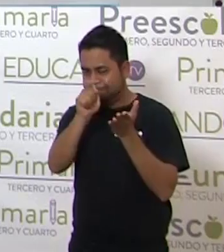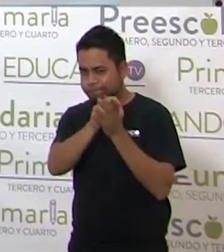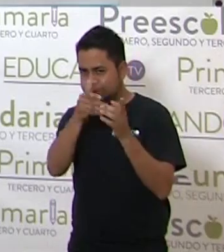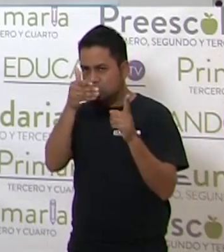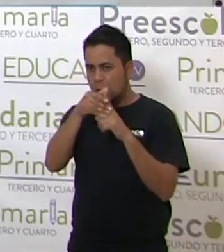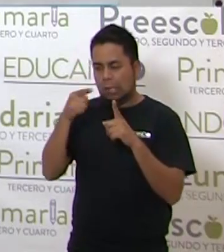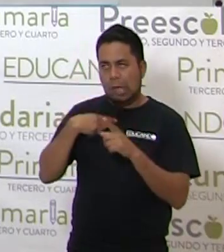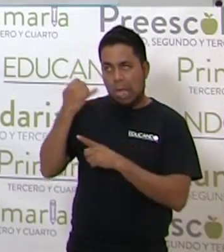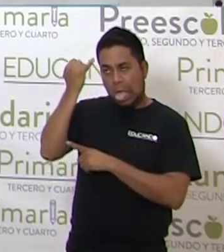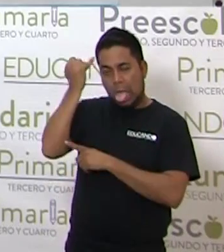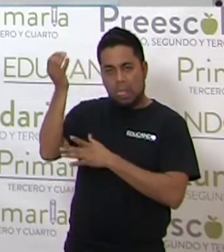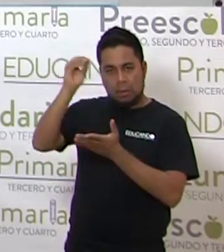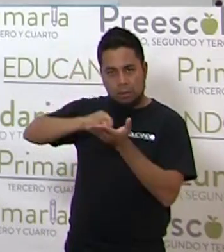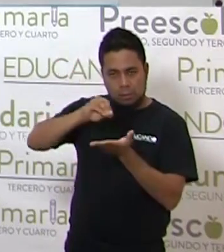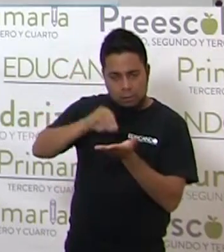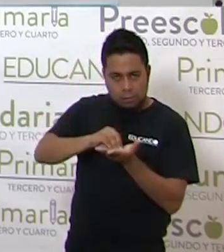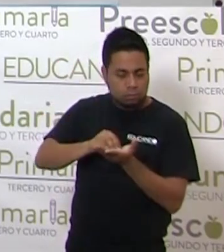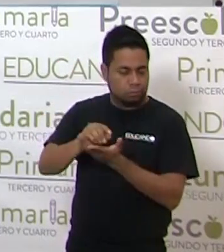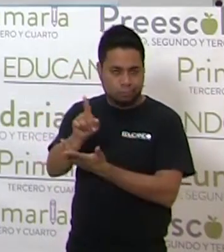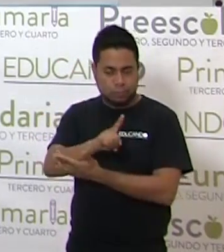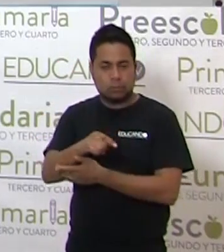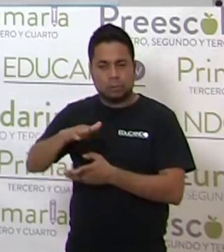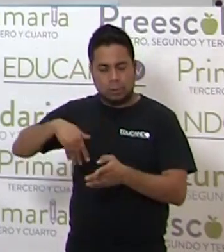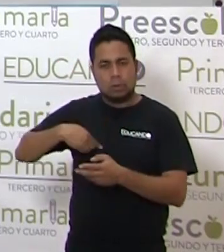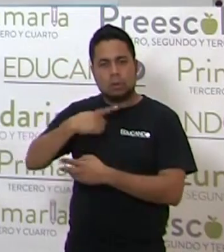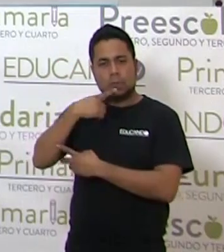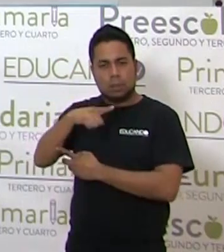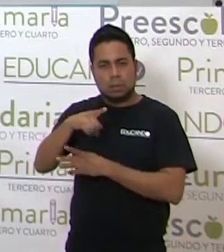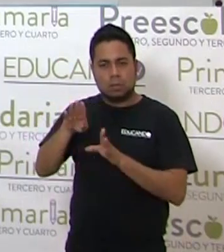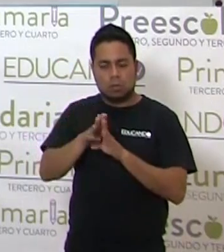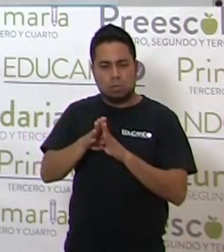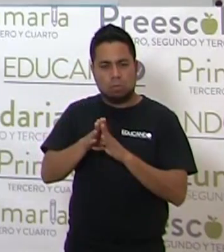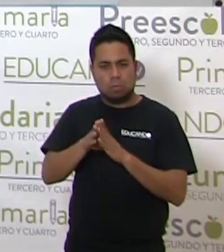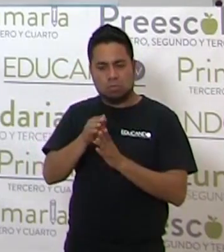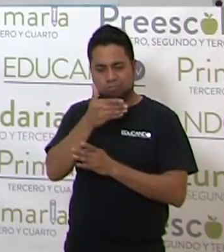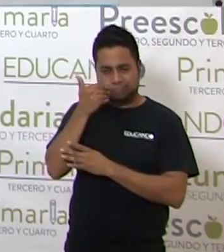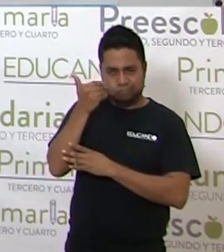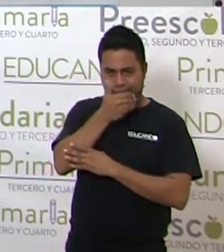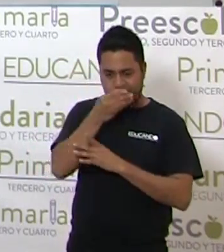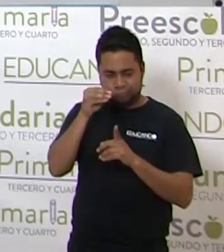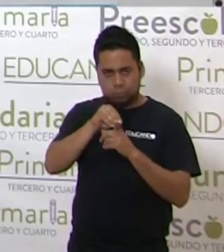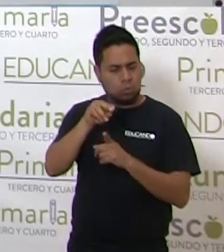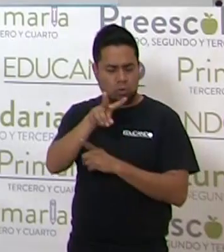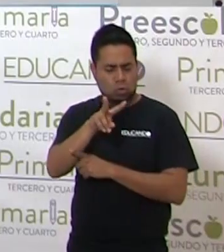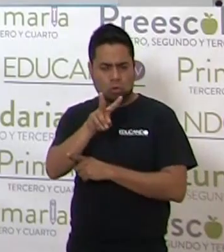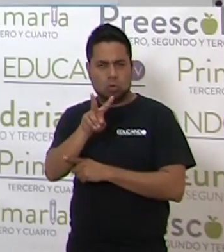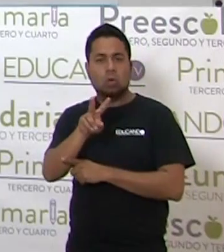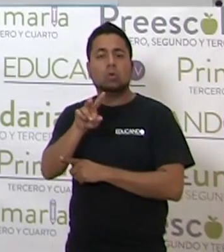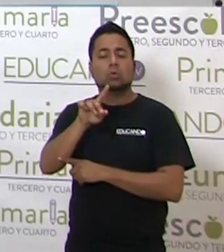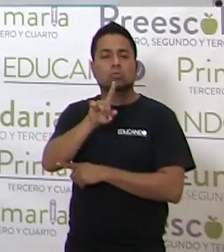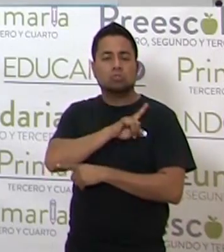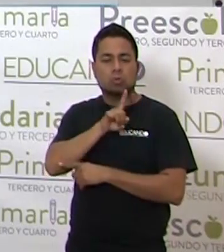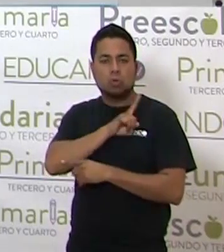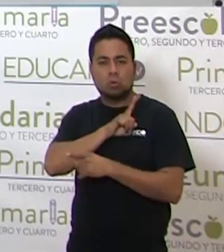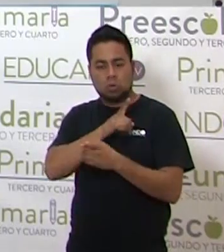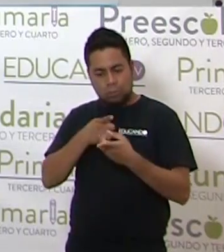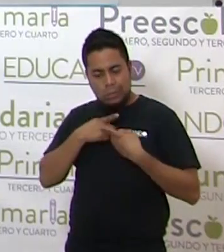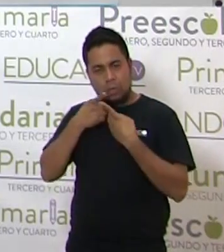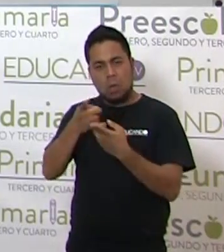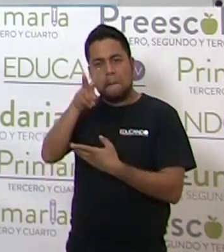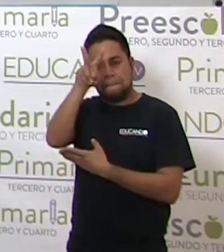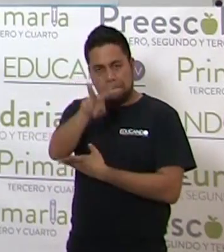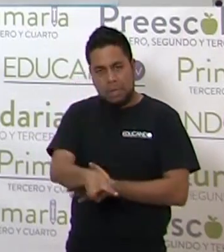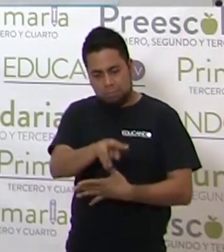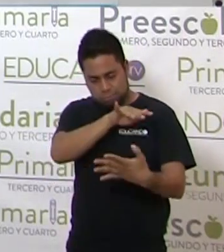se inventa nada, como les decía hace un momento, no se maquilla nada y se presenta la verdad, o sea, se presenta tal y como